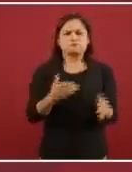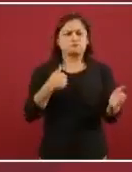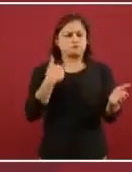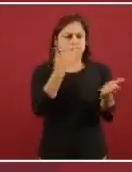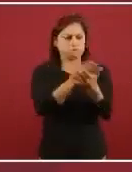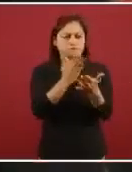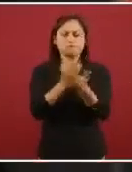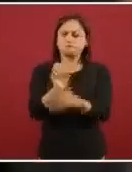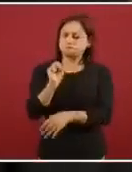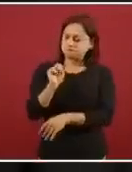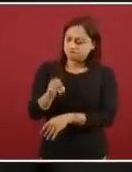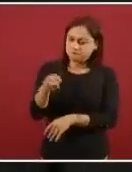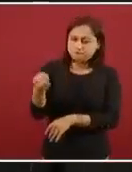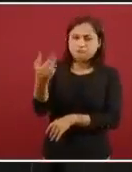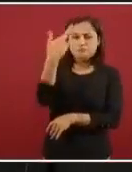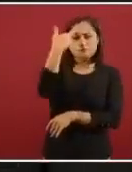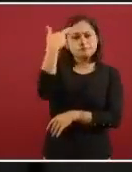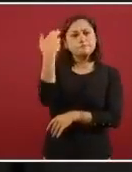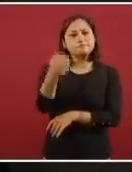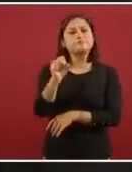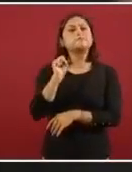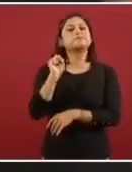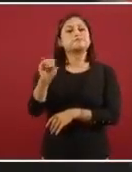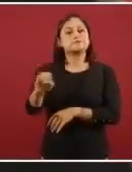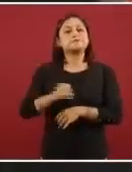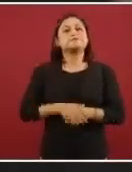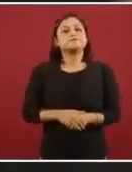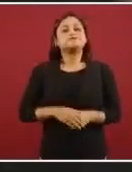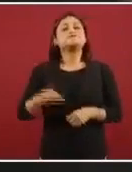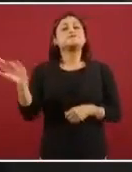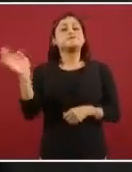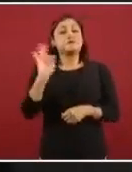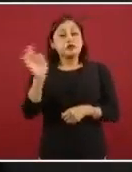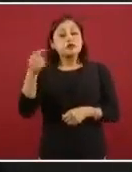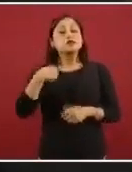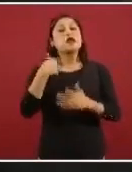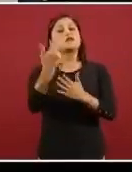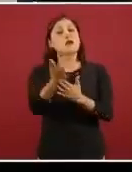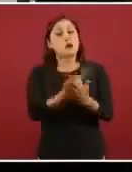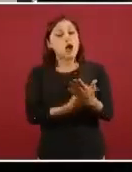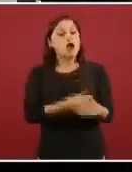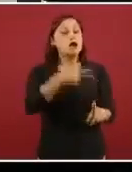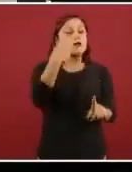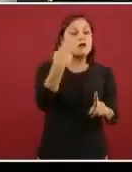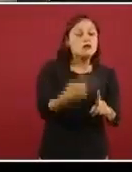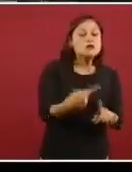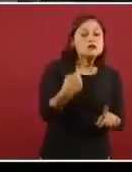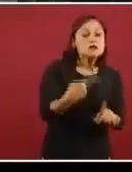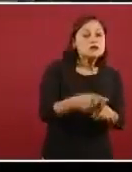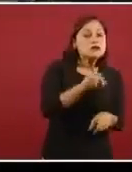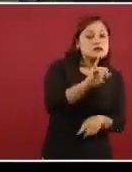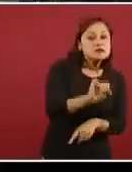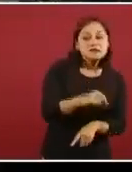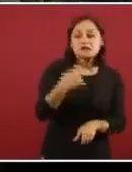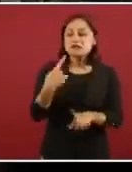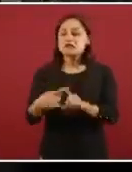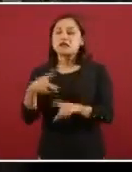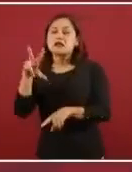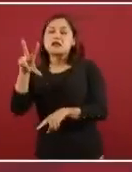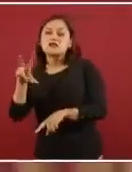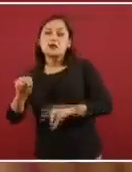exactamente. Así es, un quién es quién en sí, la seguridad.